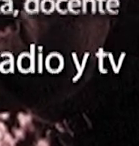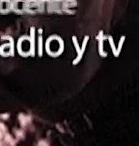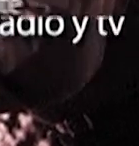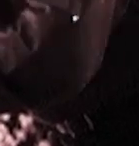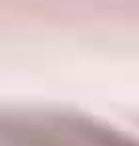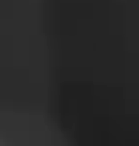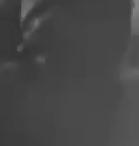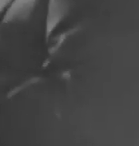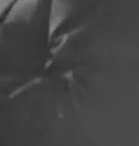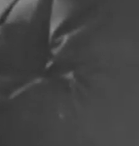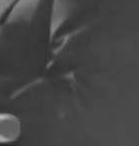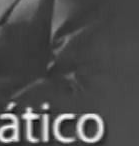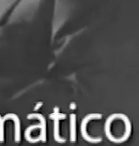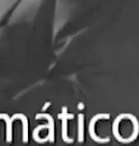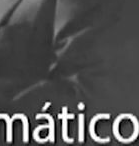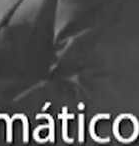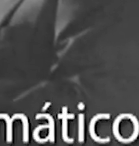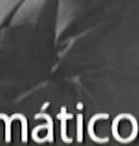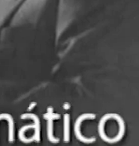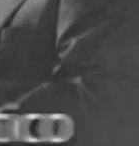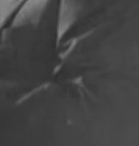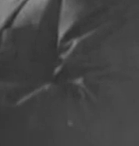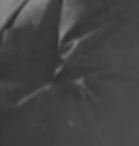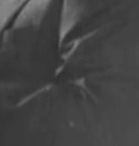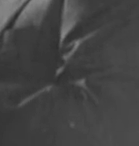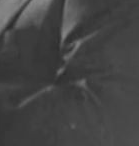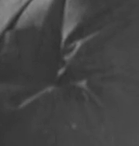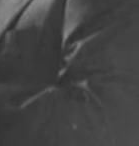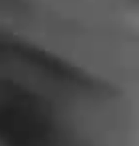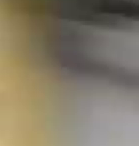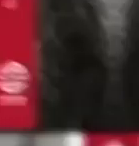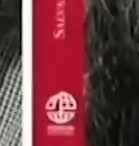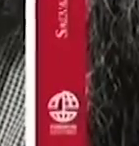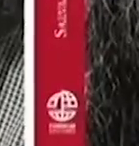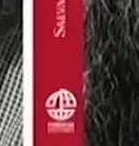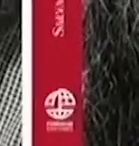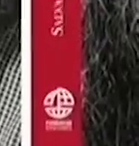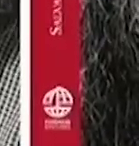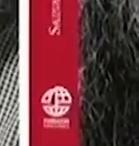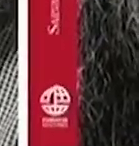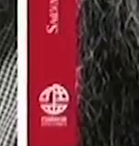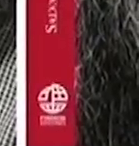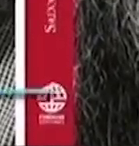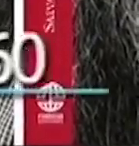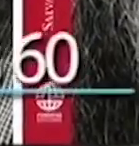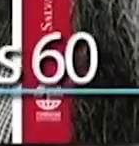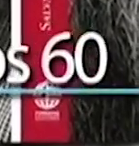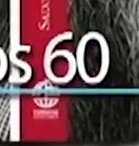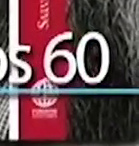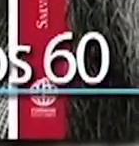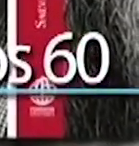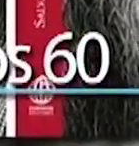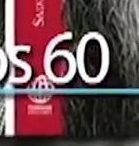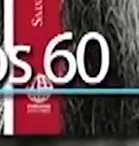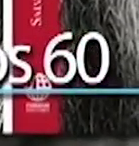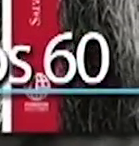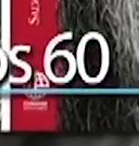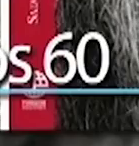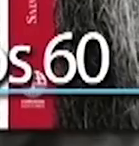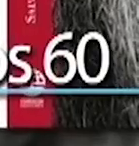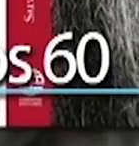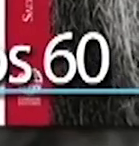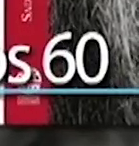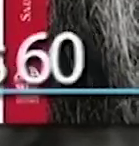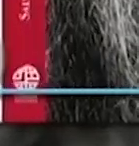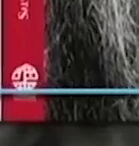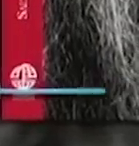llamada generación de los 60 en Venezuela, que generó una verdadera renovación, no solo en el campo literario, sino también